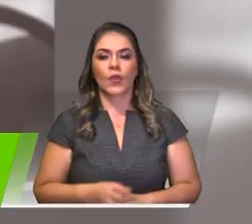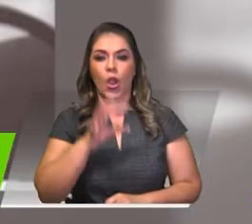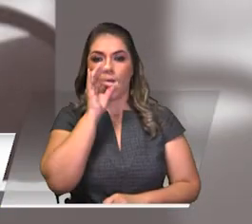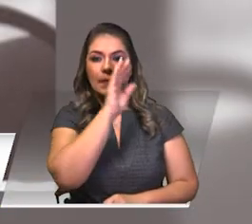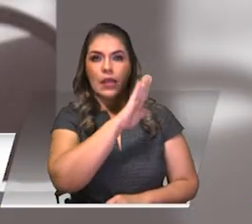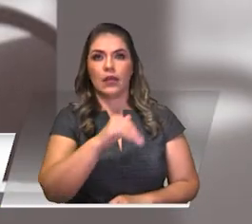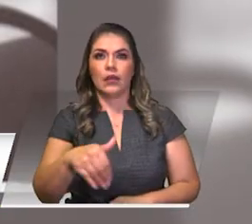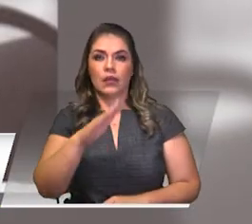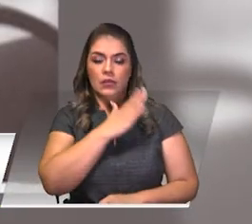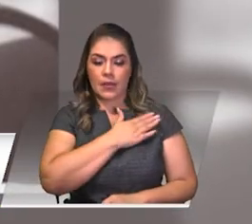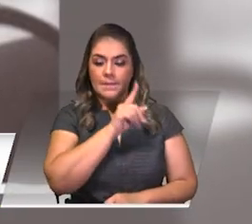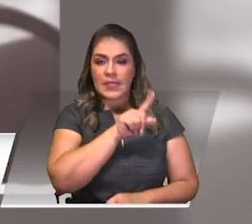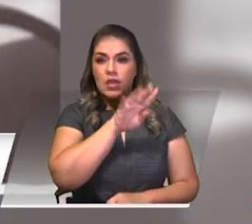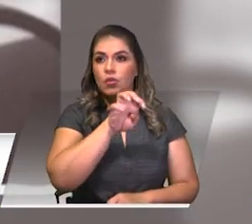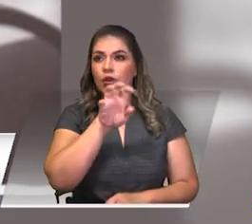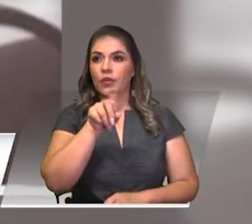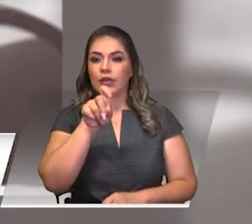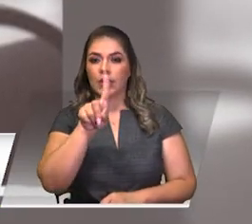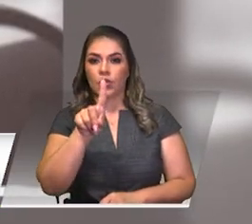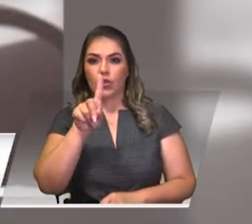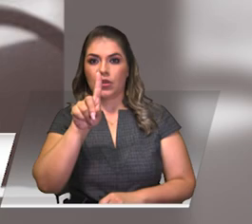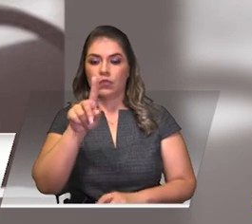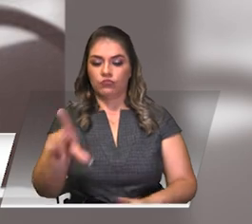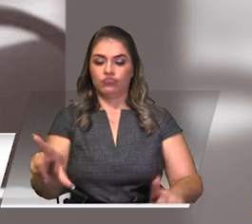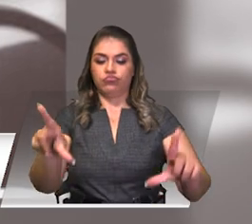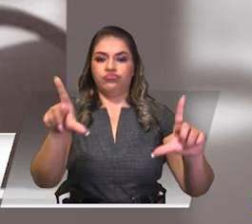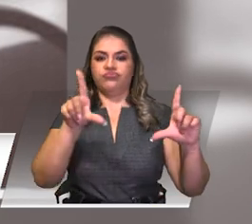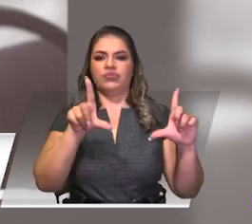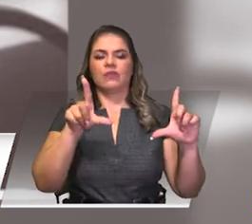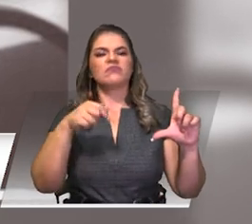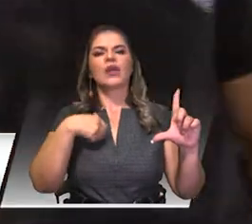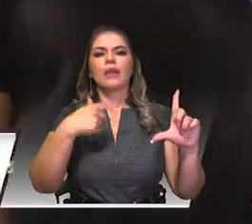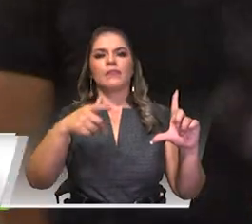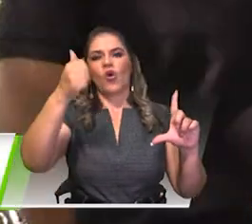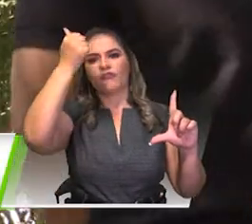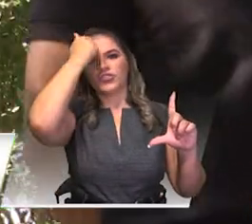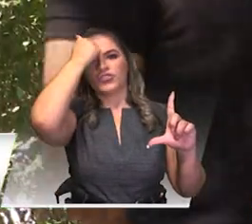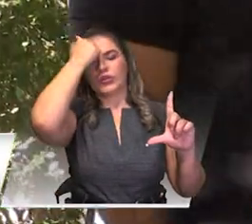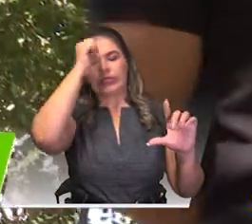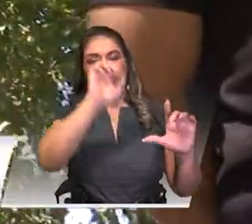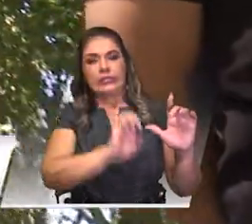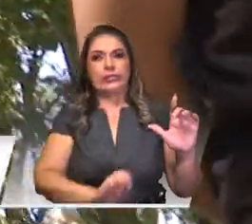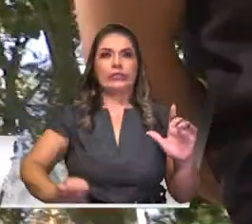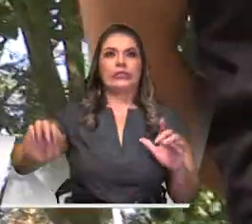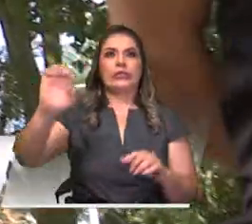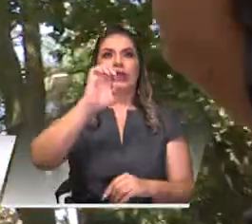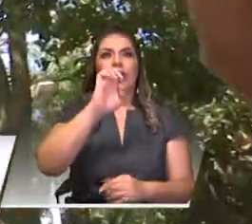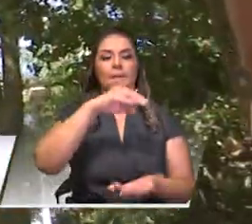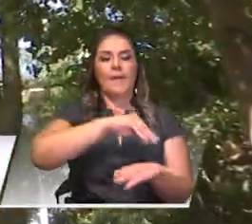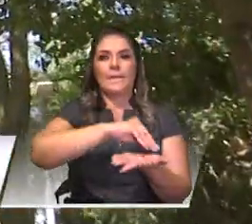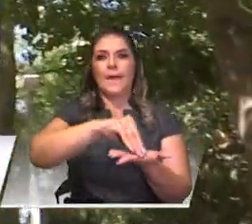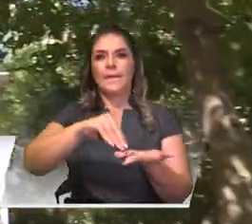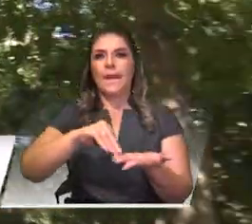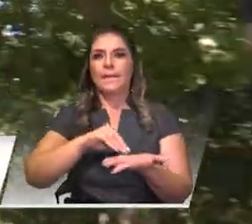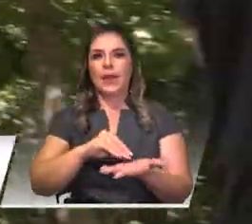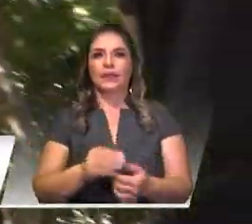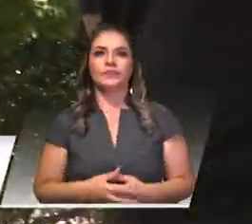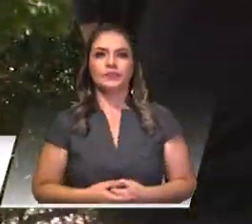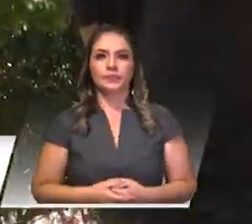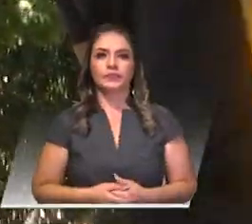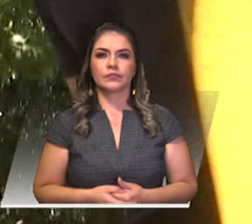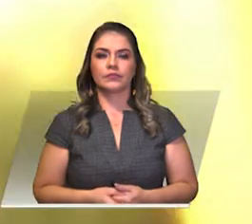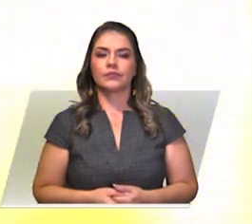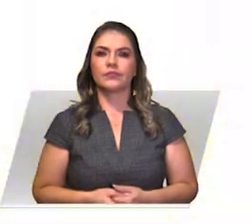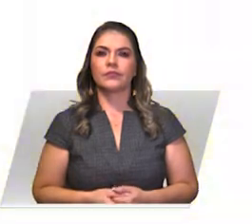recibía en 1991 el título de gran maestro de ajedrez. Es un equivalente bastante cercano a